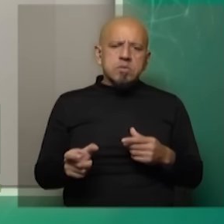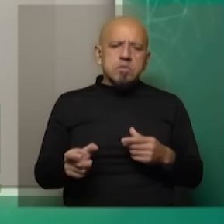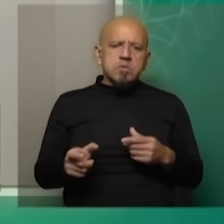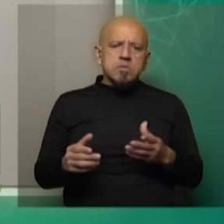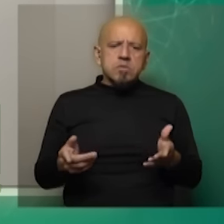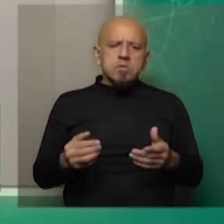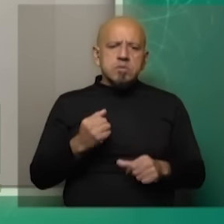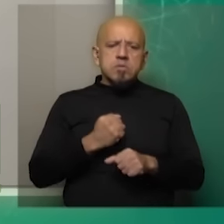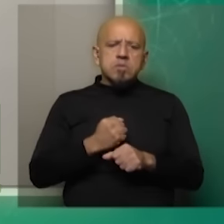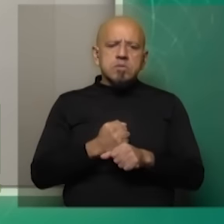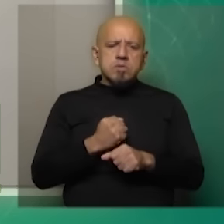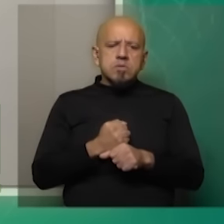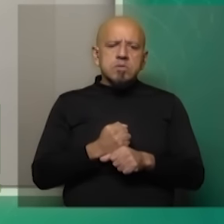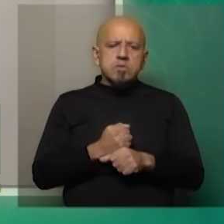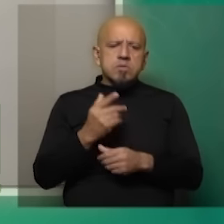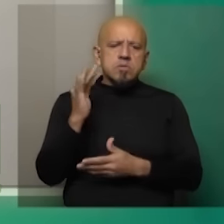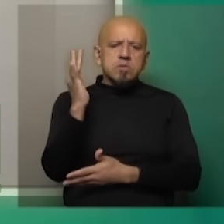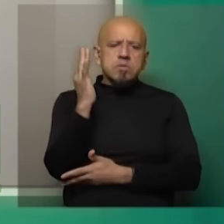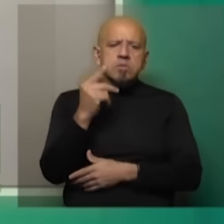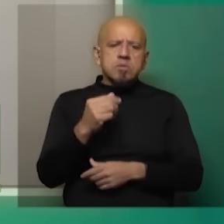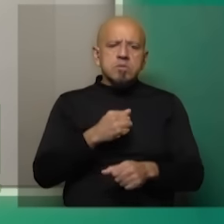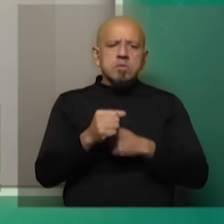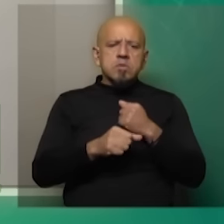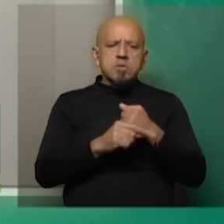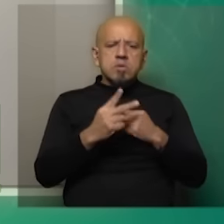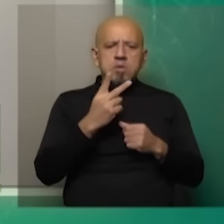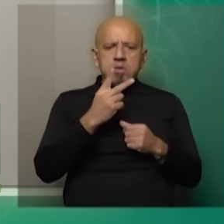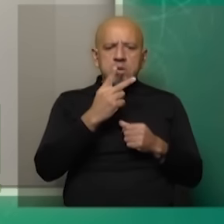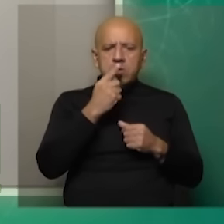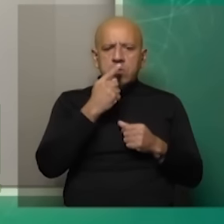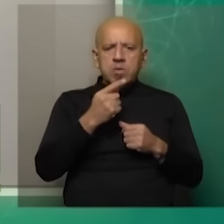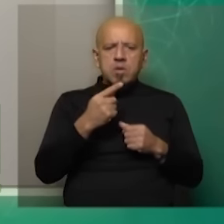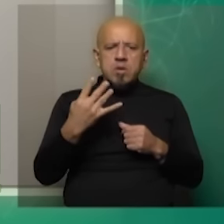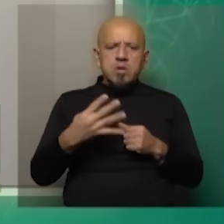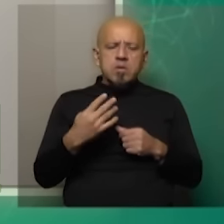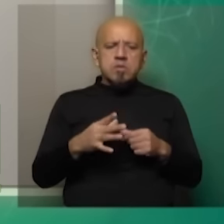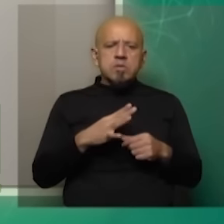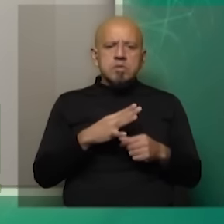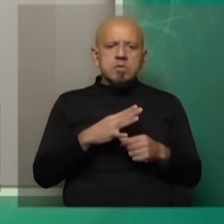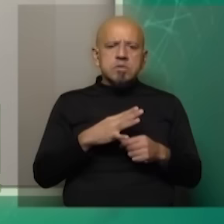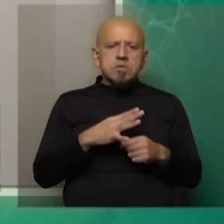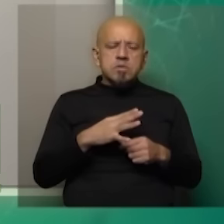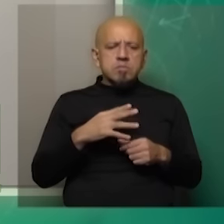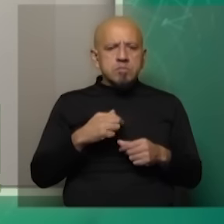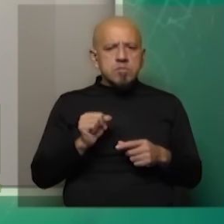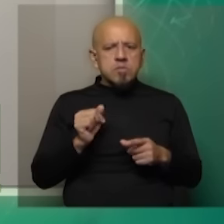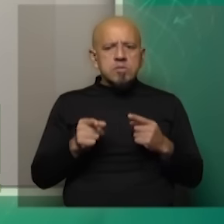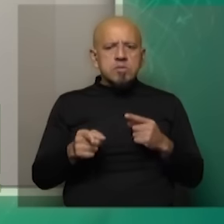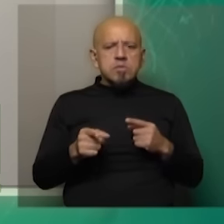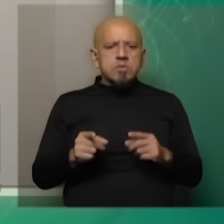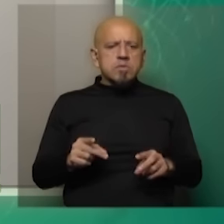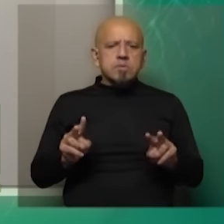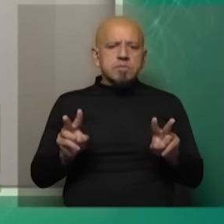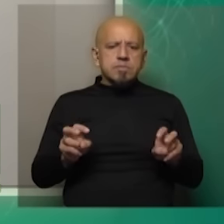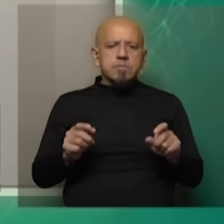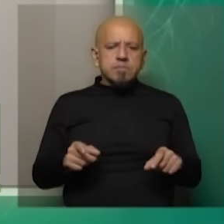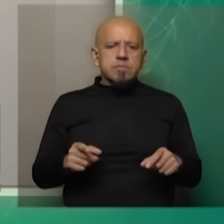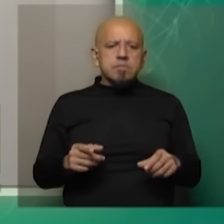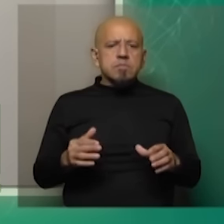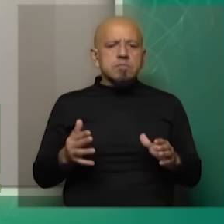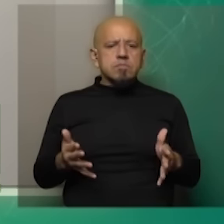que trabajaba allí en el Parque Rubel en el año 2014. En fin, hay una serie de hechos concatenados, más estos otros elementos que nosotros